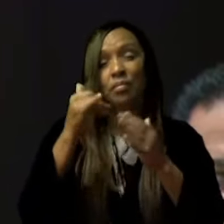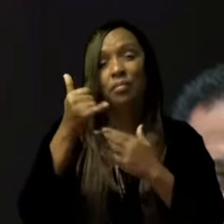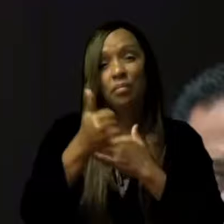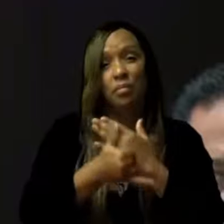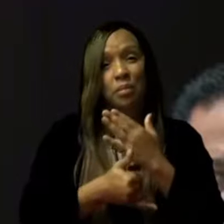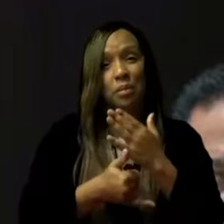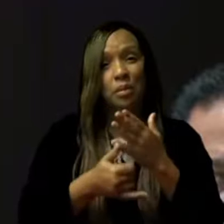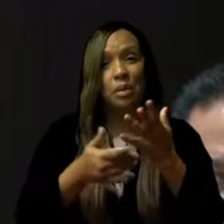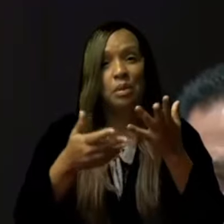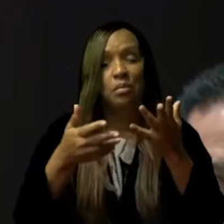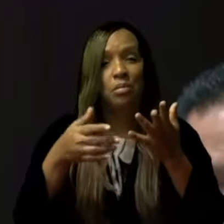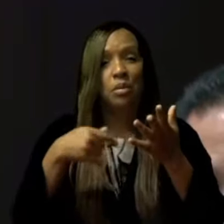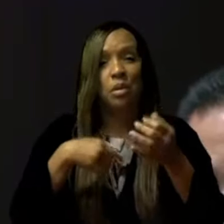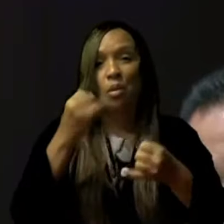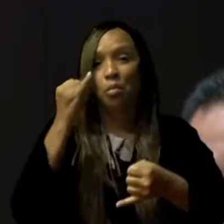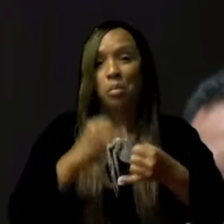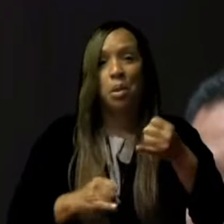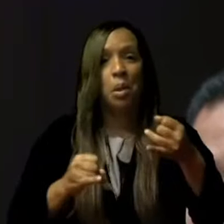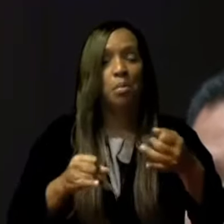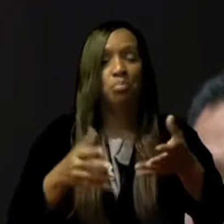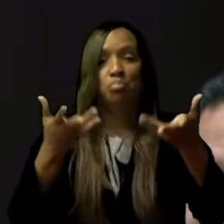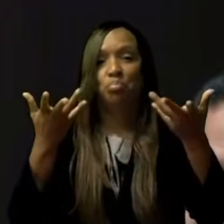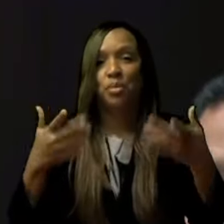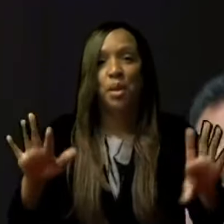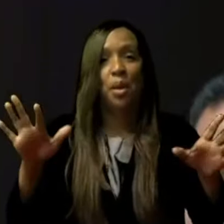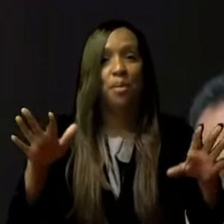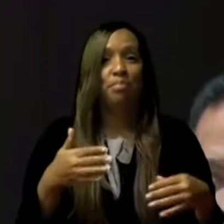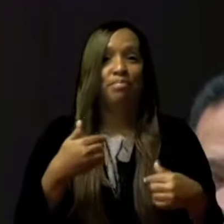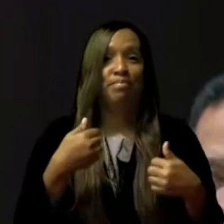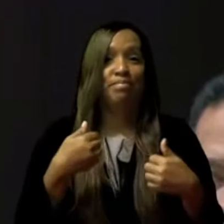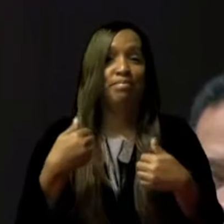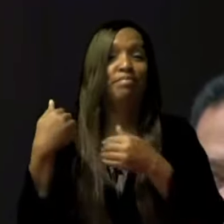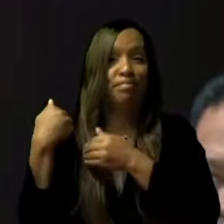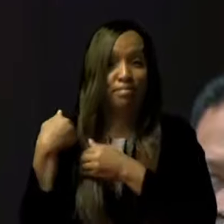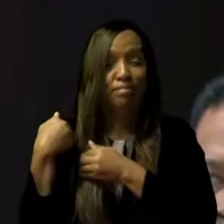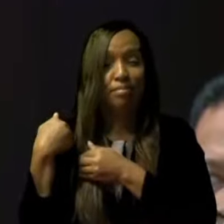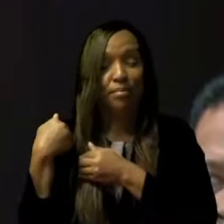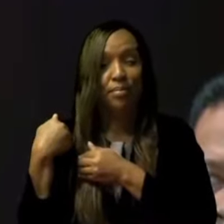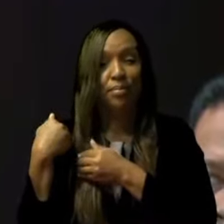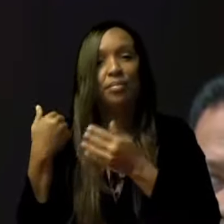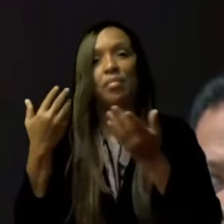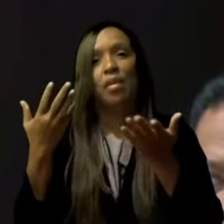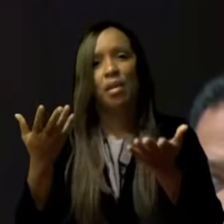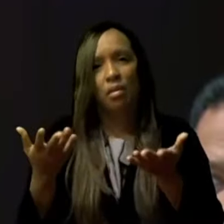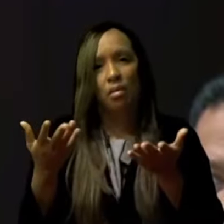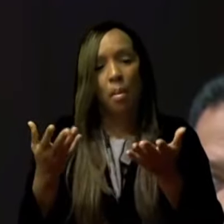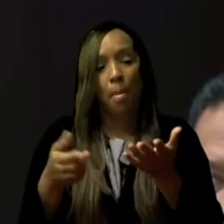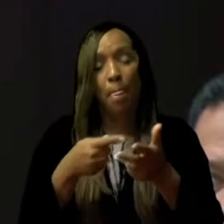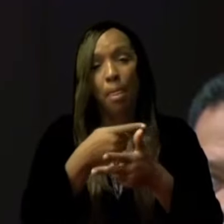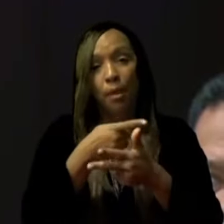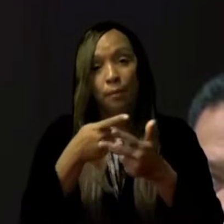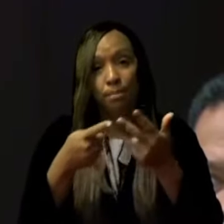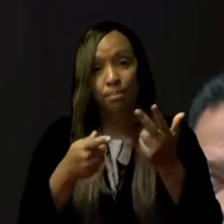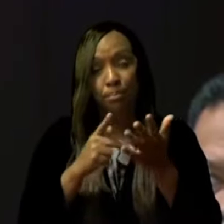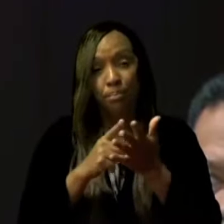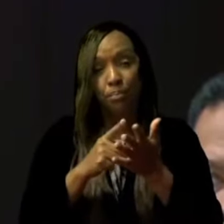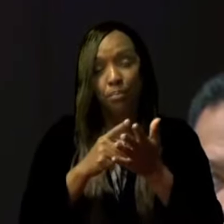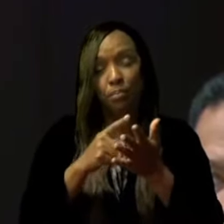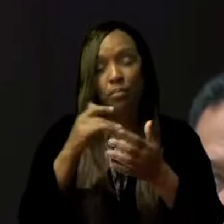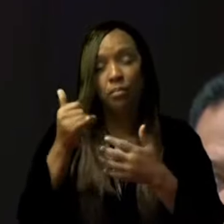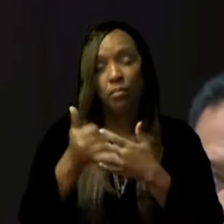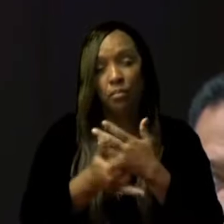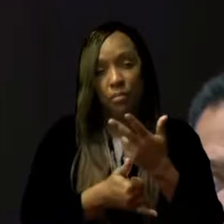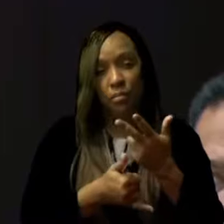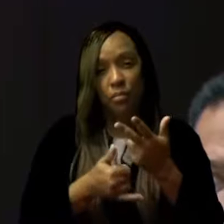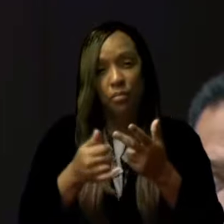Nosotros tenemos tres proyectos. Está el compañero Alexis Jiménez y Franklin Martínez. Decidimos